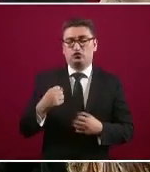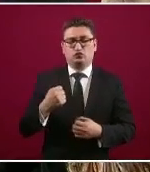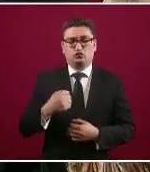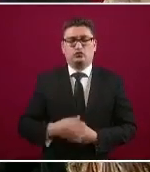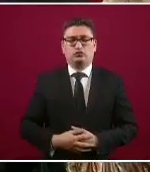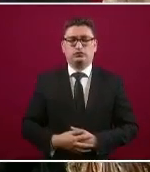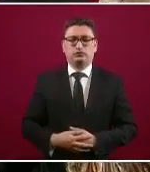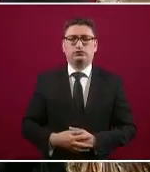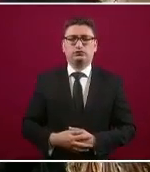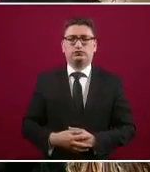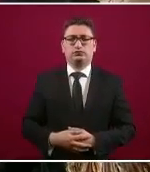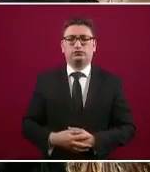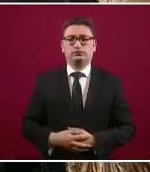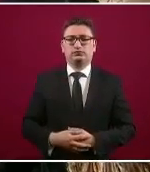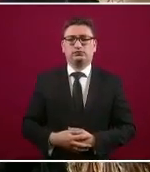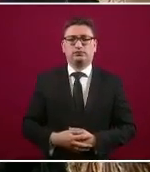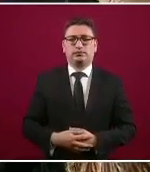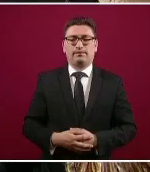siguiente.